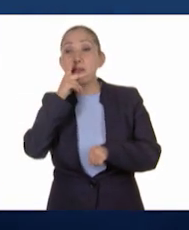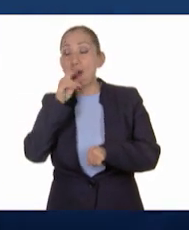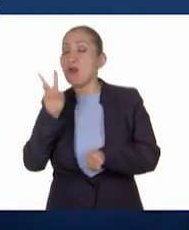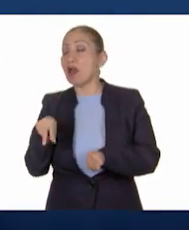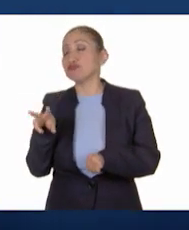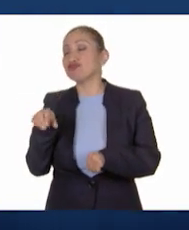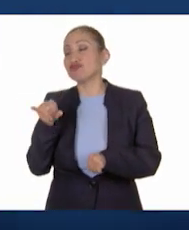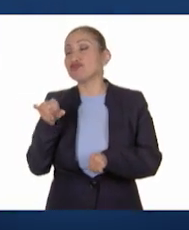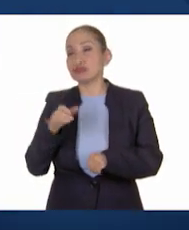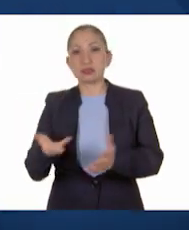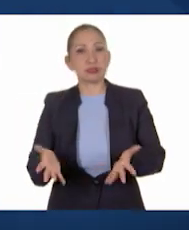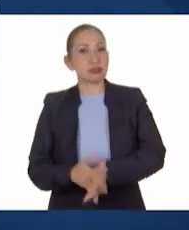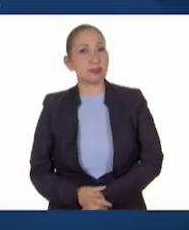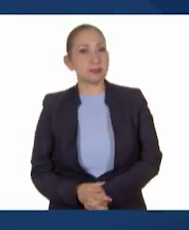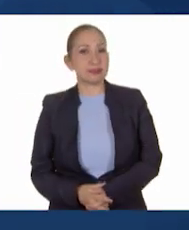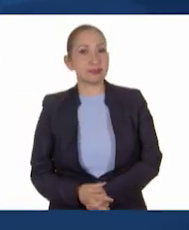razón.